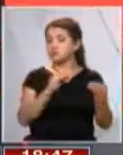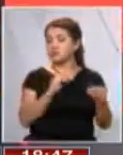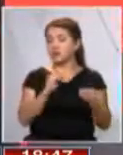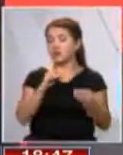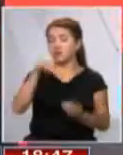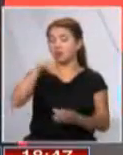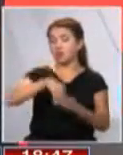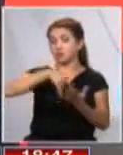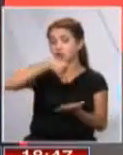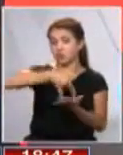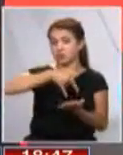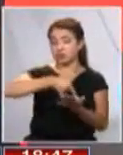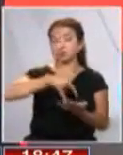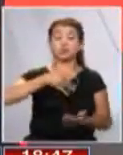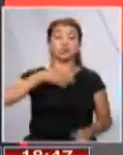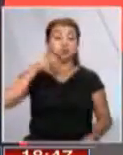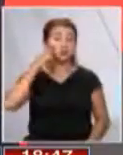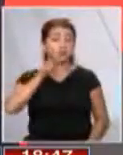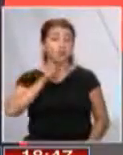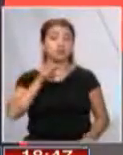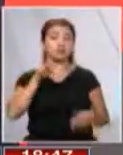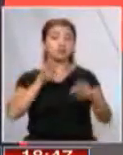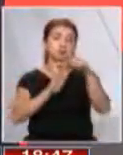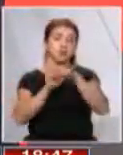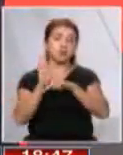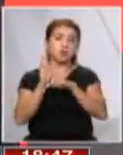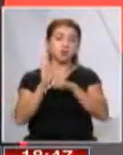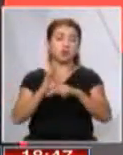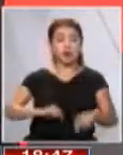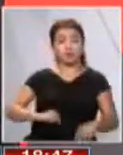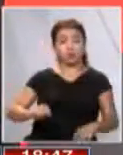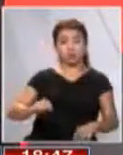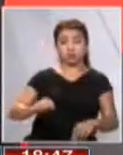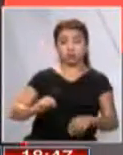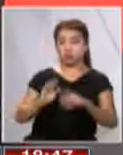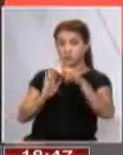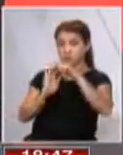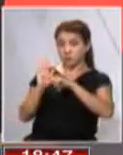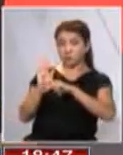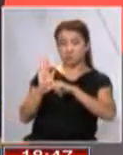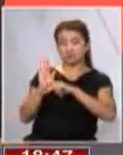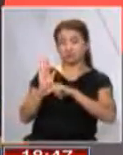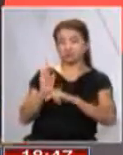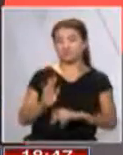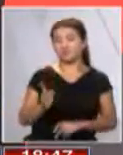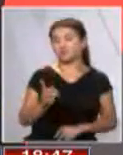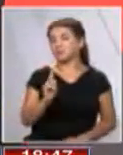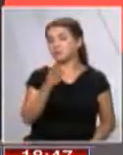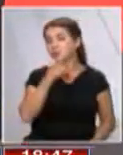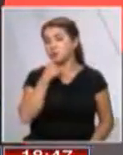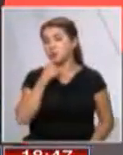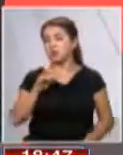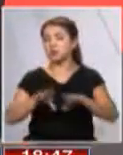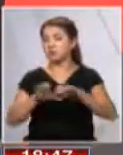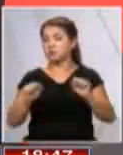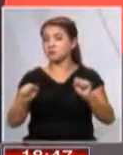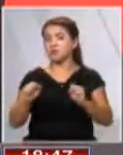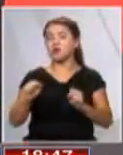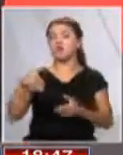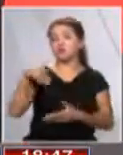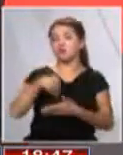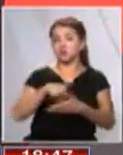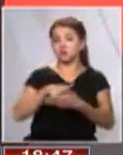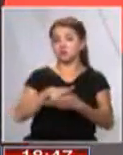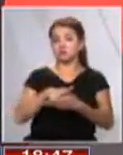no yo creo que esto claramente es un proyecto que no cuenta con el compromiso o con los votos que uno esperaría